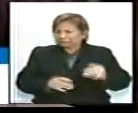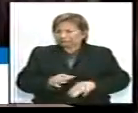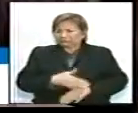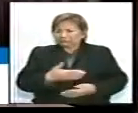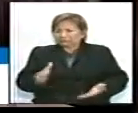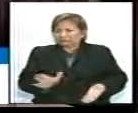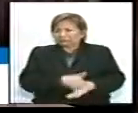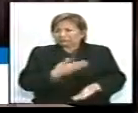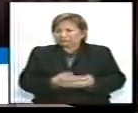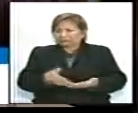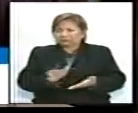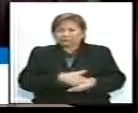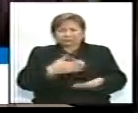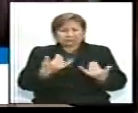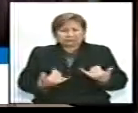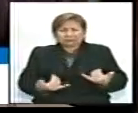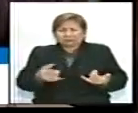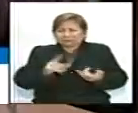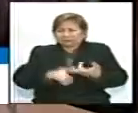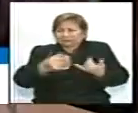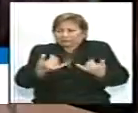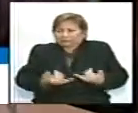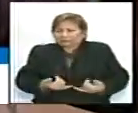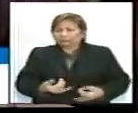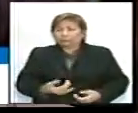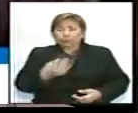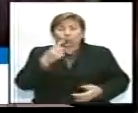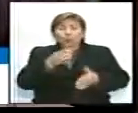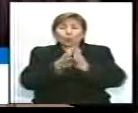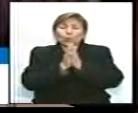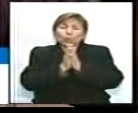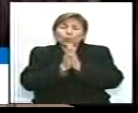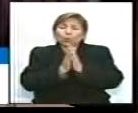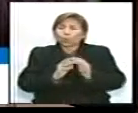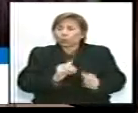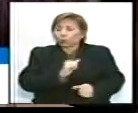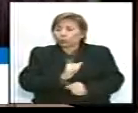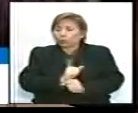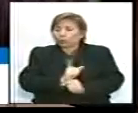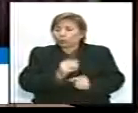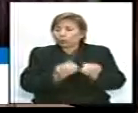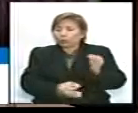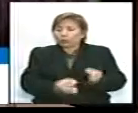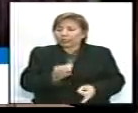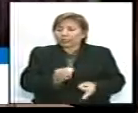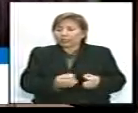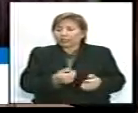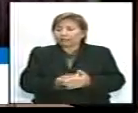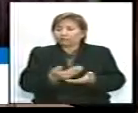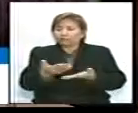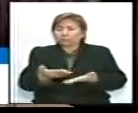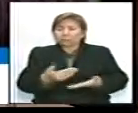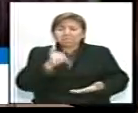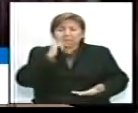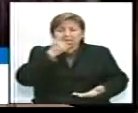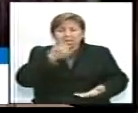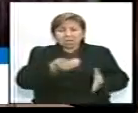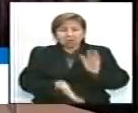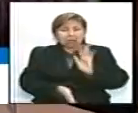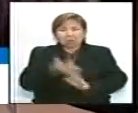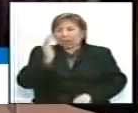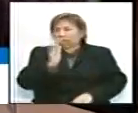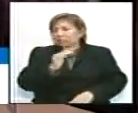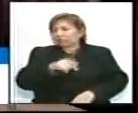ninguna fiscalía hasta el día de hoy, hasta estas horas, un pedido de detención preliminar judicial que impida que esta persona mañana salga del